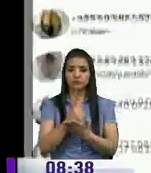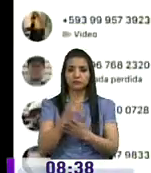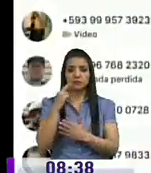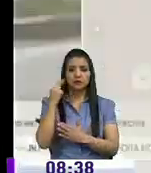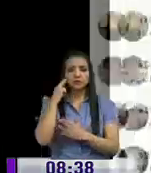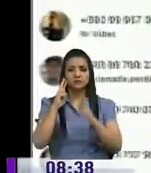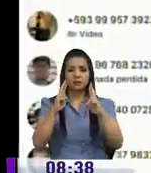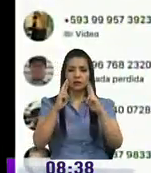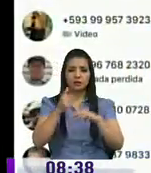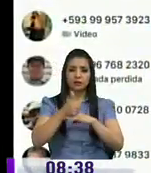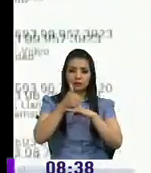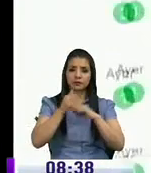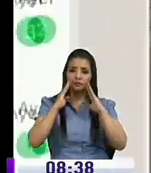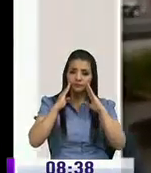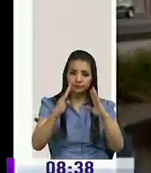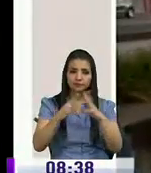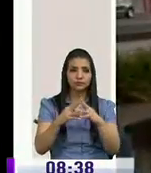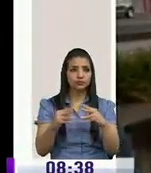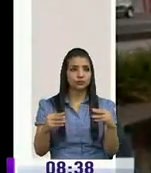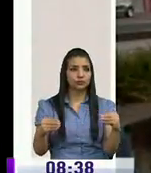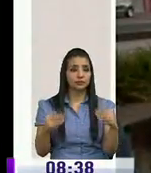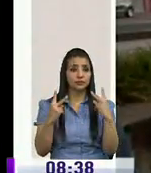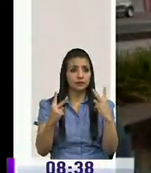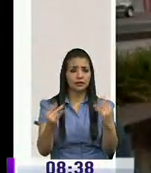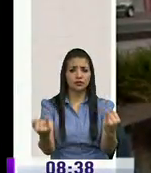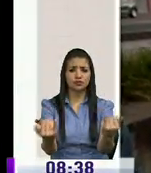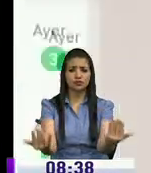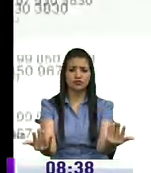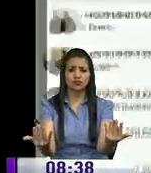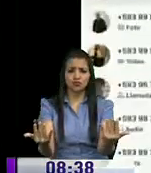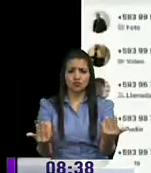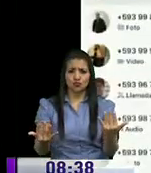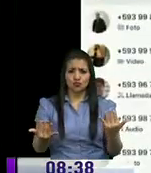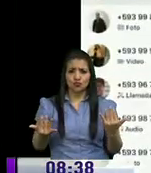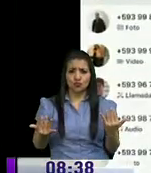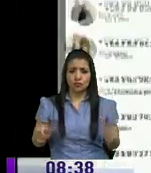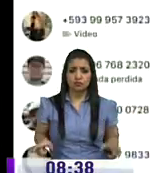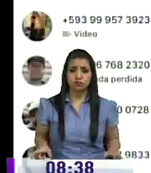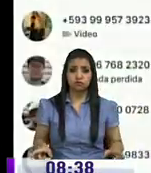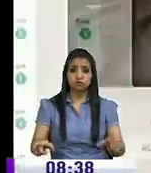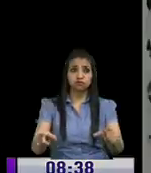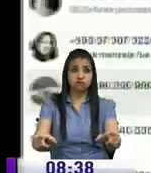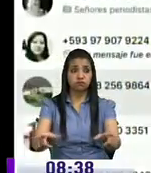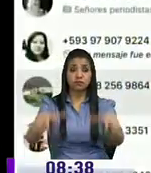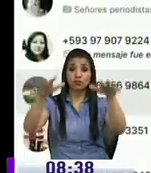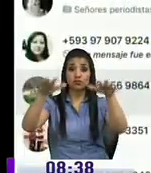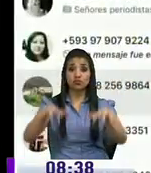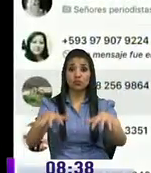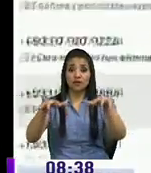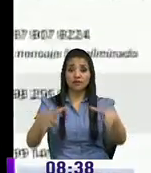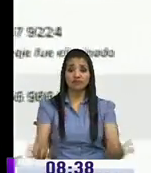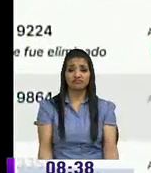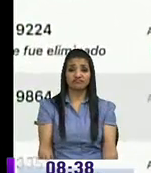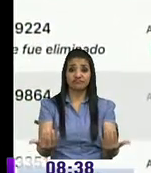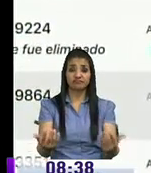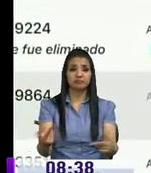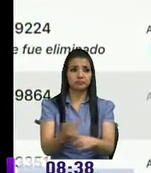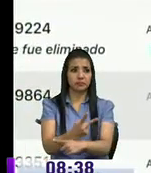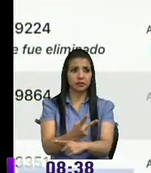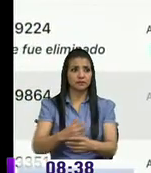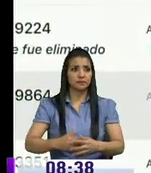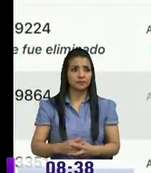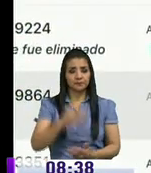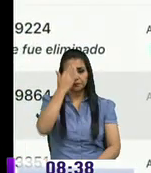Ojalá alguien haga algo por ellos. Vean esto. Claro, terrible. Y como llueve, entonces crece doblemente. Buenos